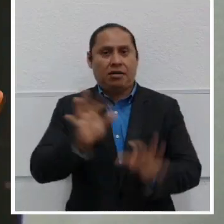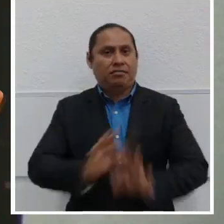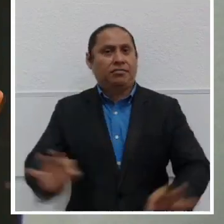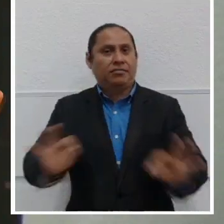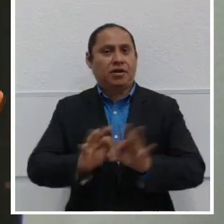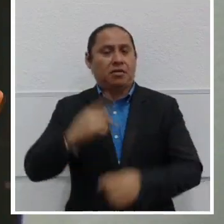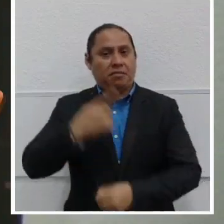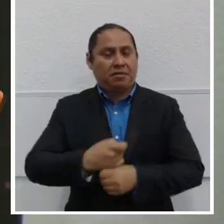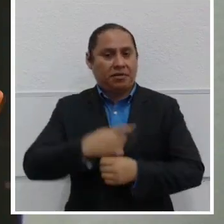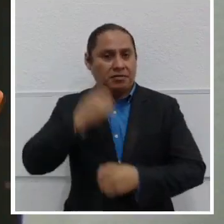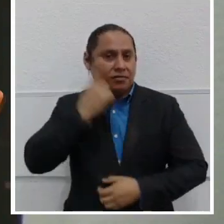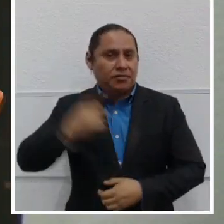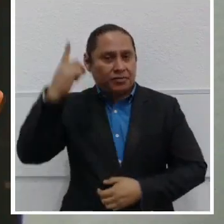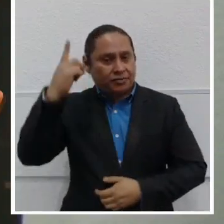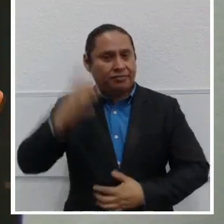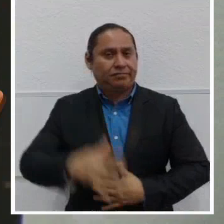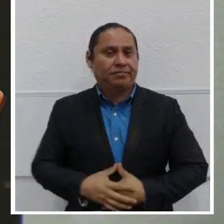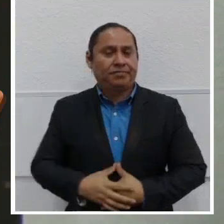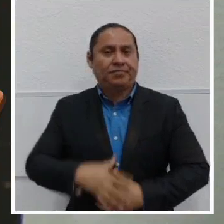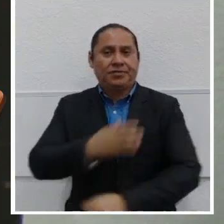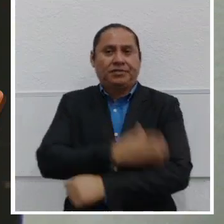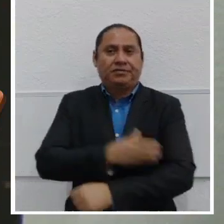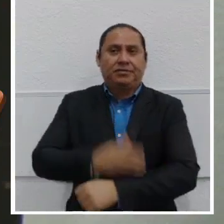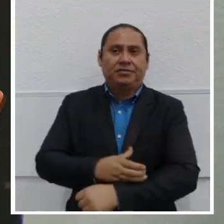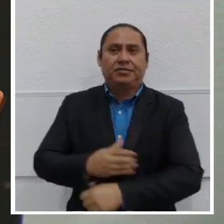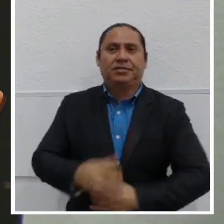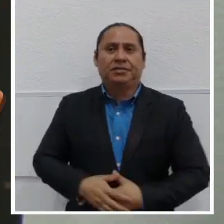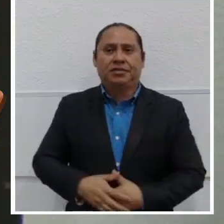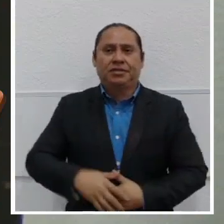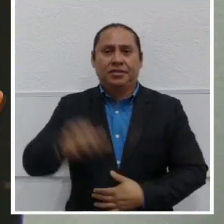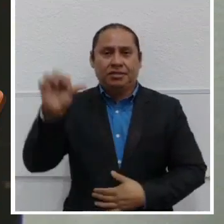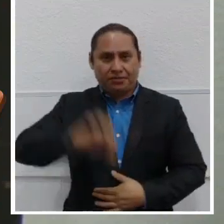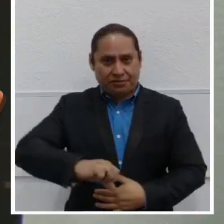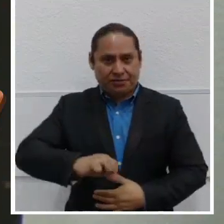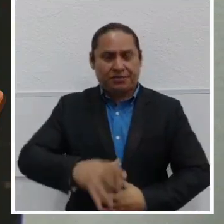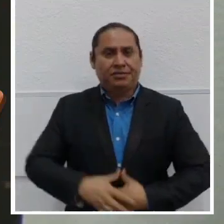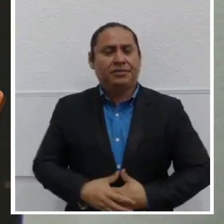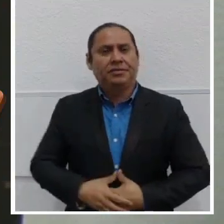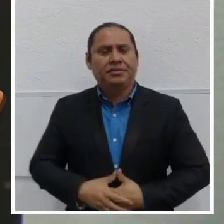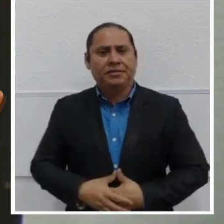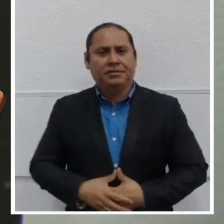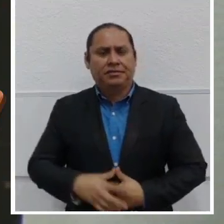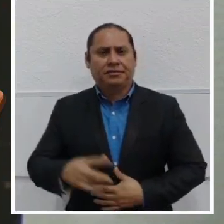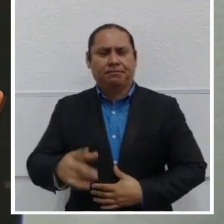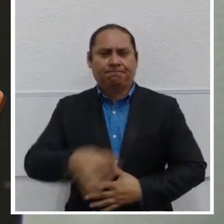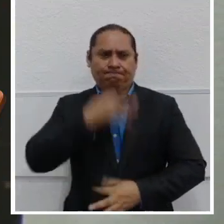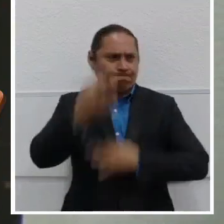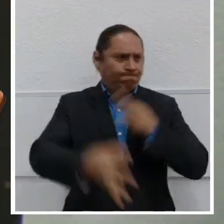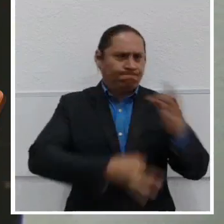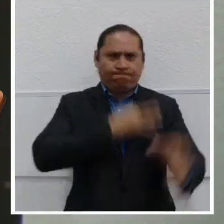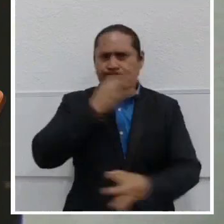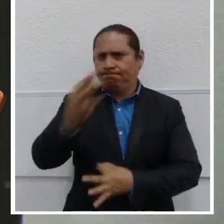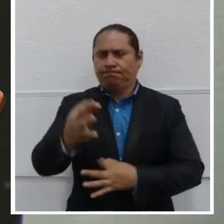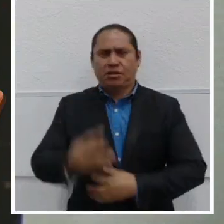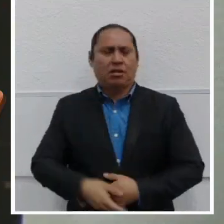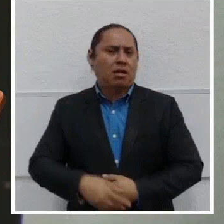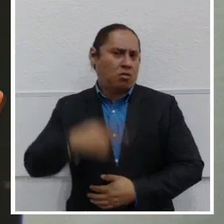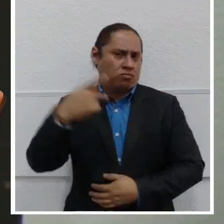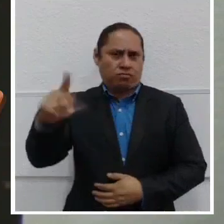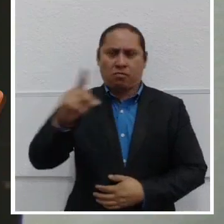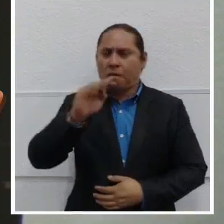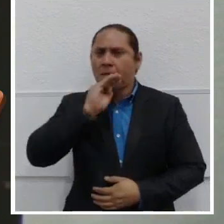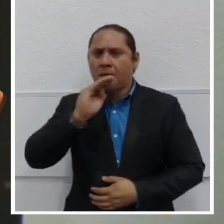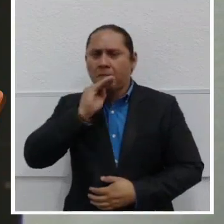con Dios estimados compañeros hoy estoy aquí manifestándome como mamá